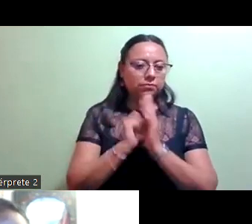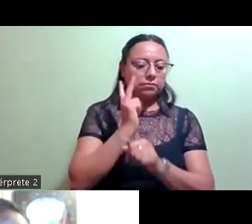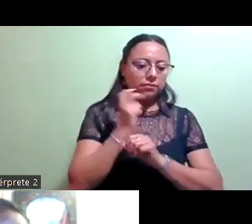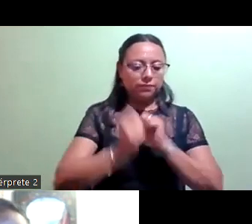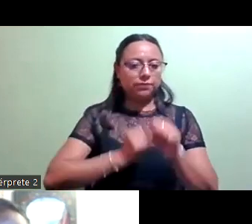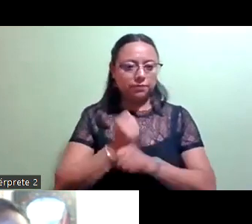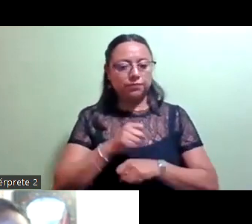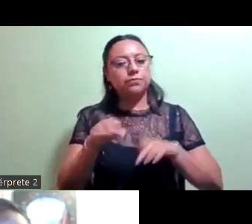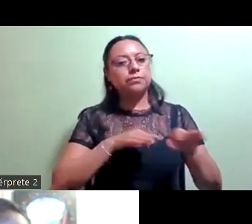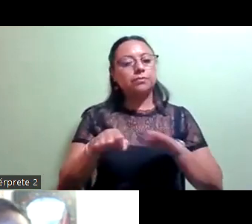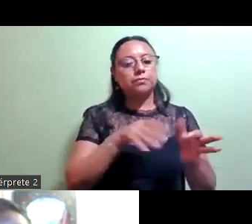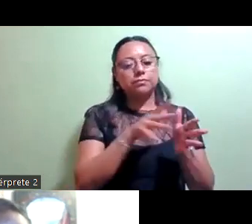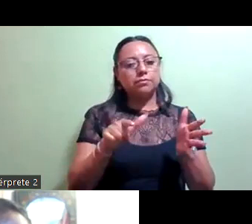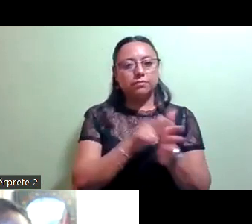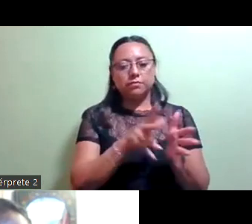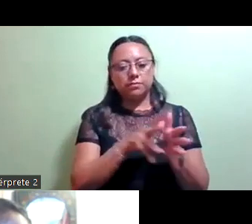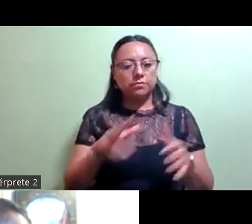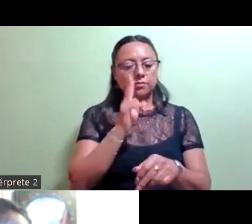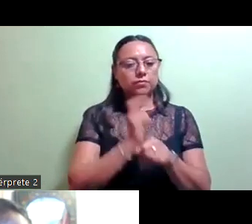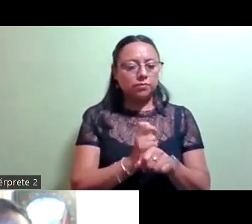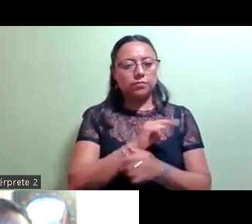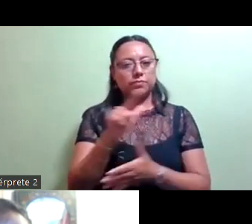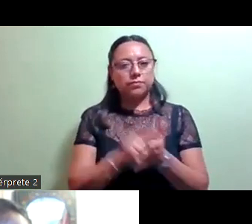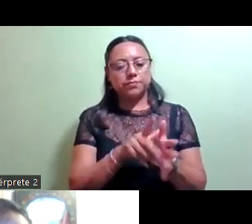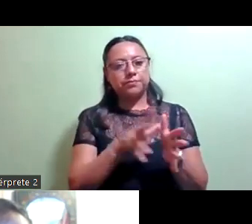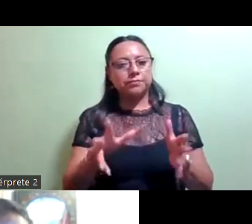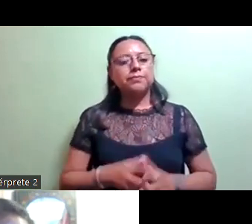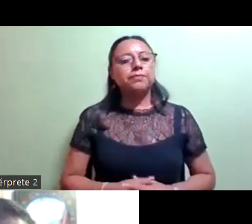ejercicio legislativo de la segunda legislatura.